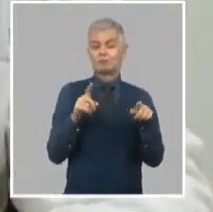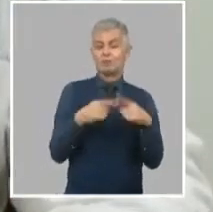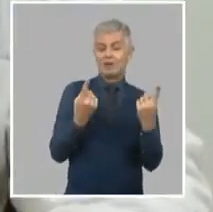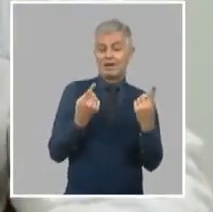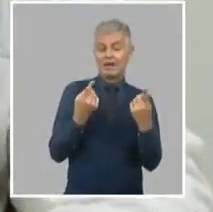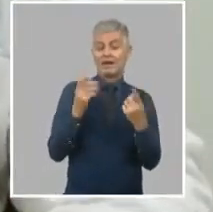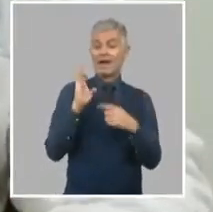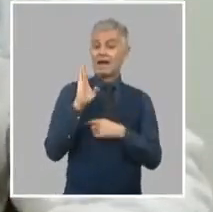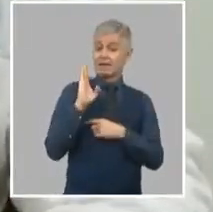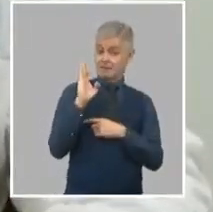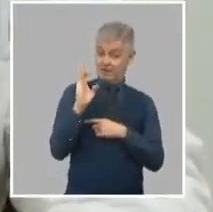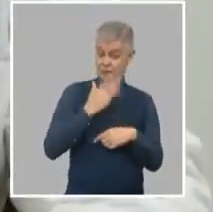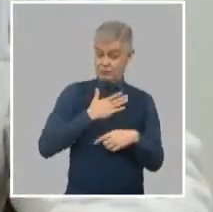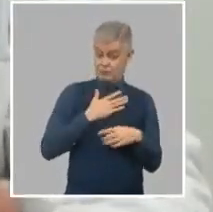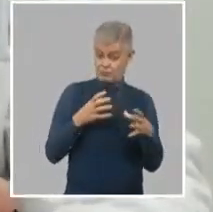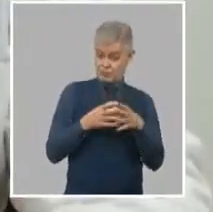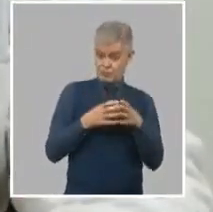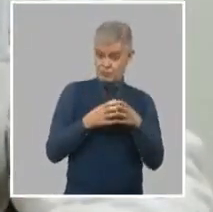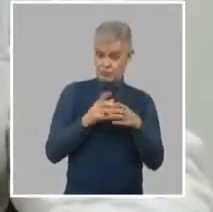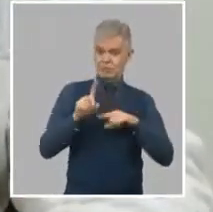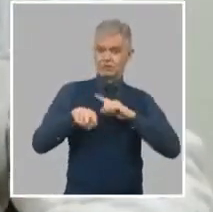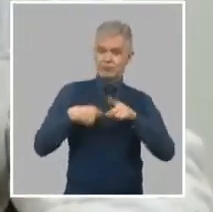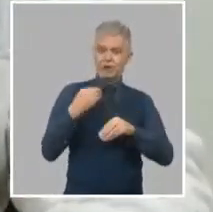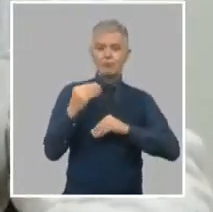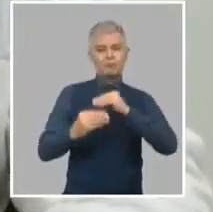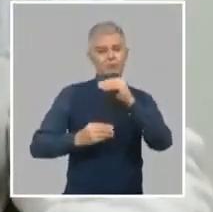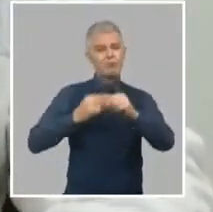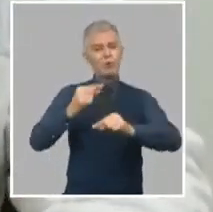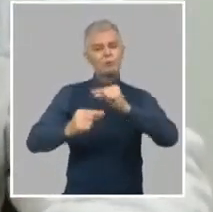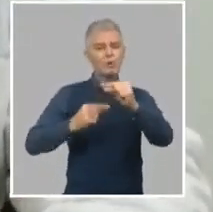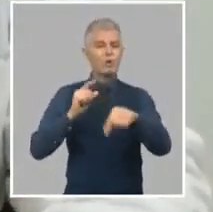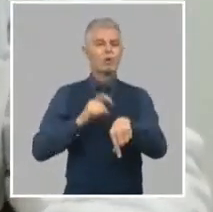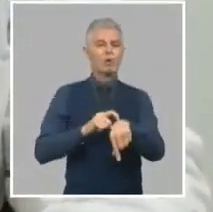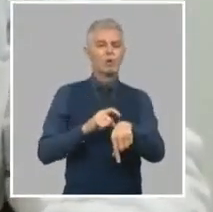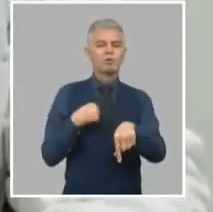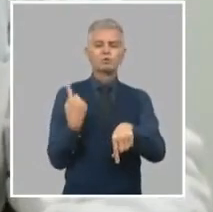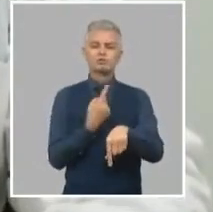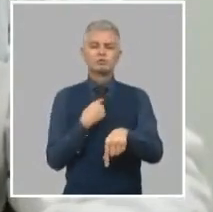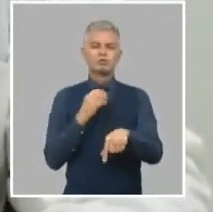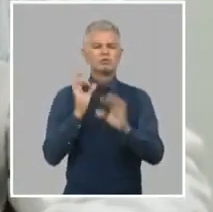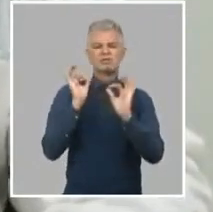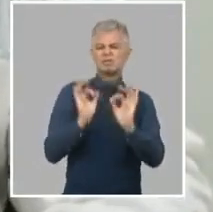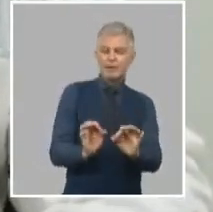la propia brigada, eso se fue transformando en el tiempo, aunque no dejamos nunca